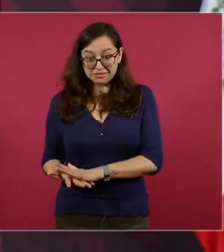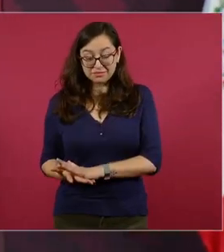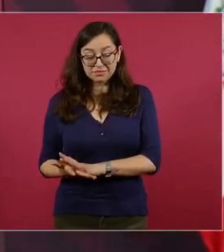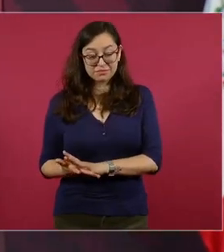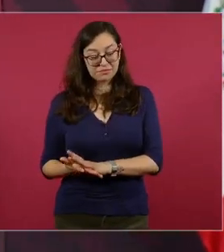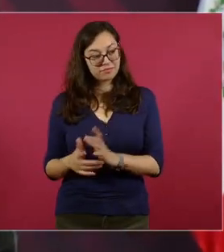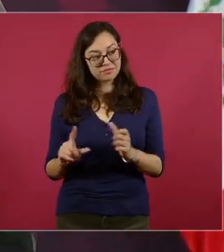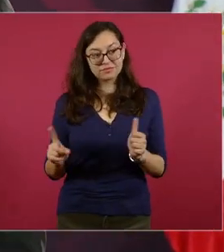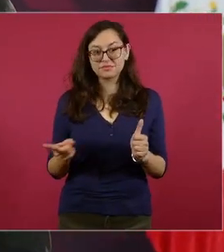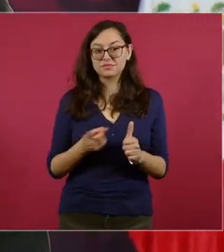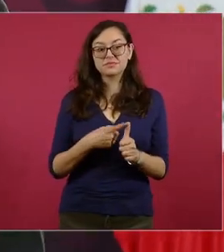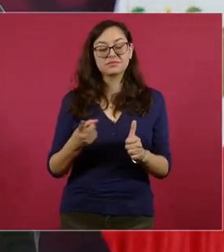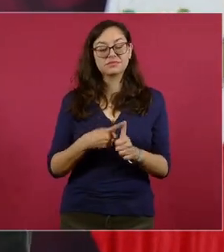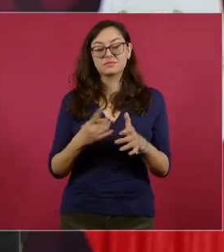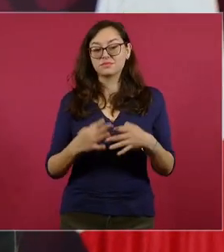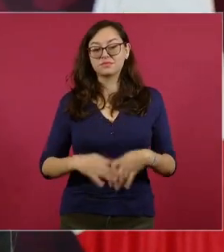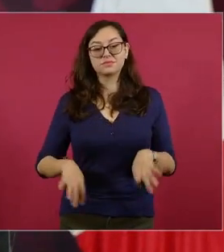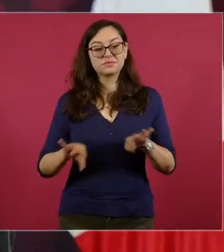más importante